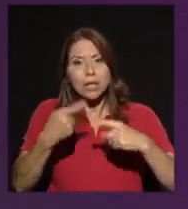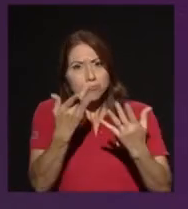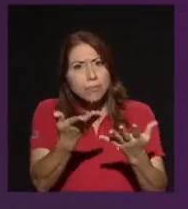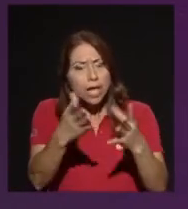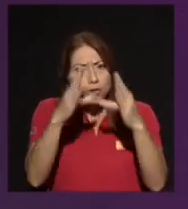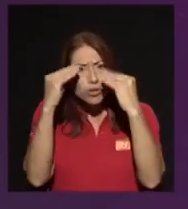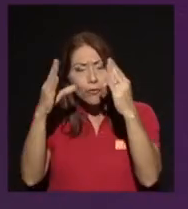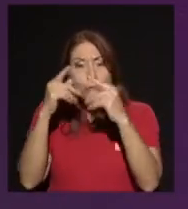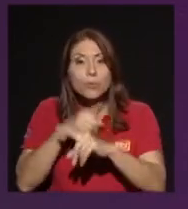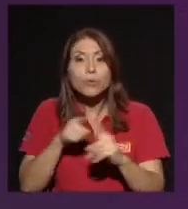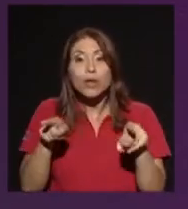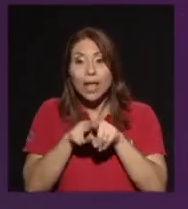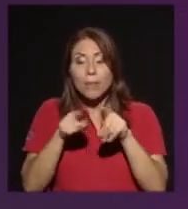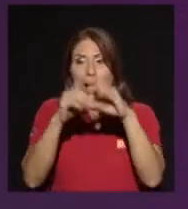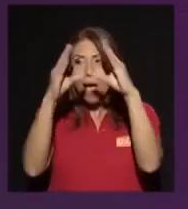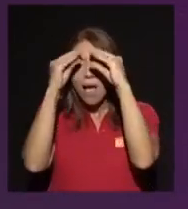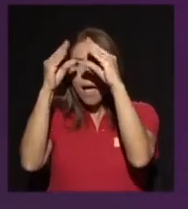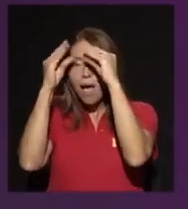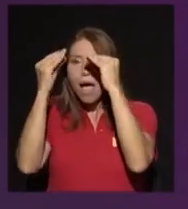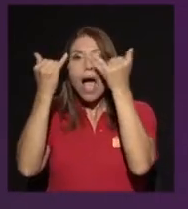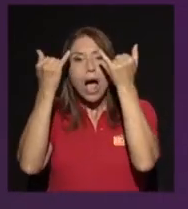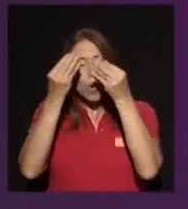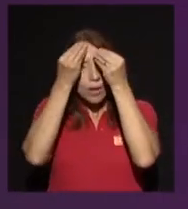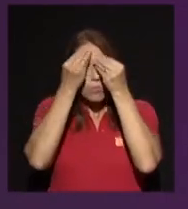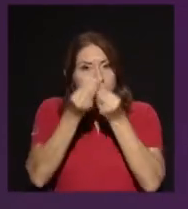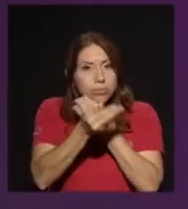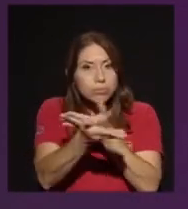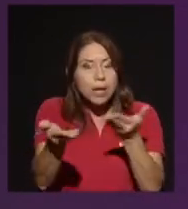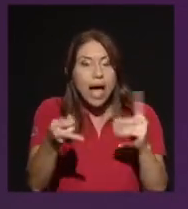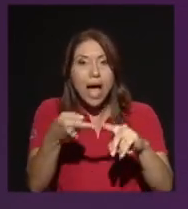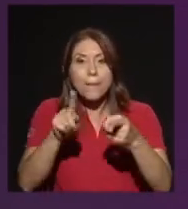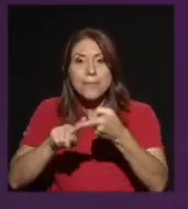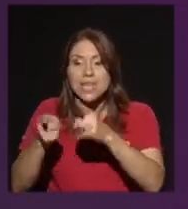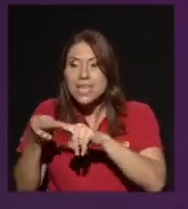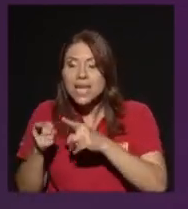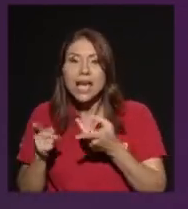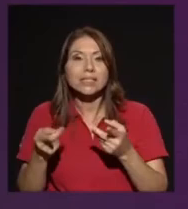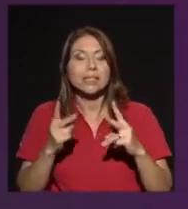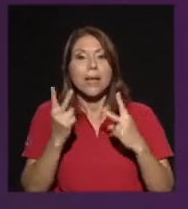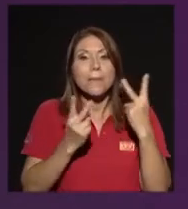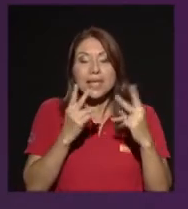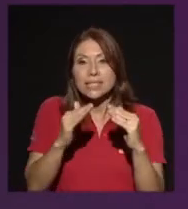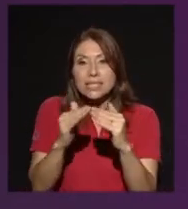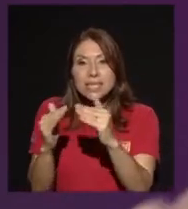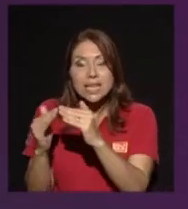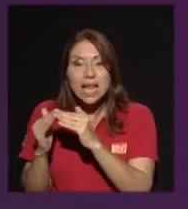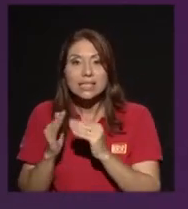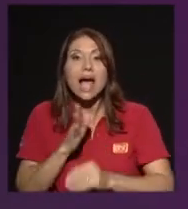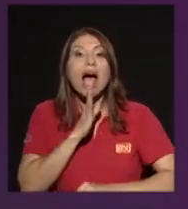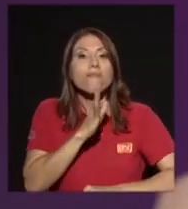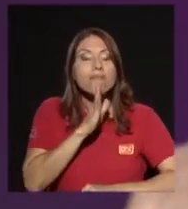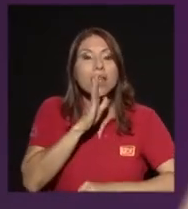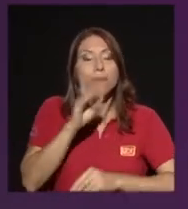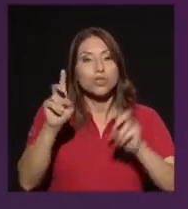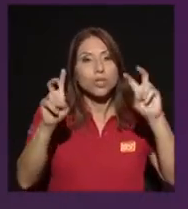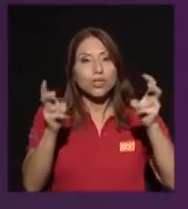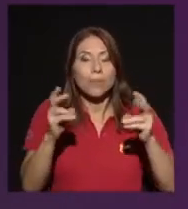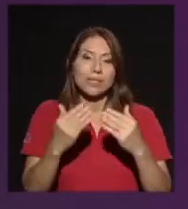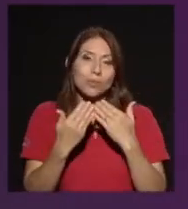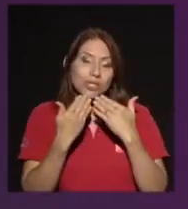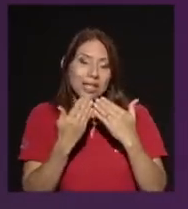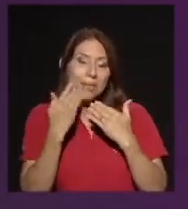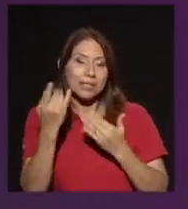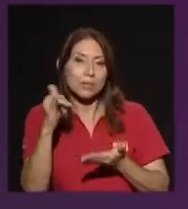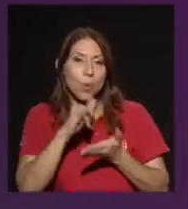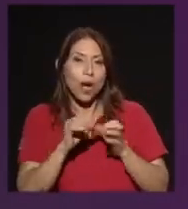que pasemos esa información a nuestras amigas, nuestras vecinas, hablemos de los temas. Así que muchísimas gracias por